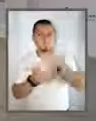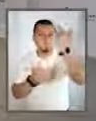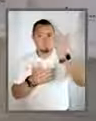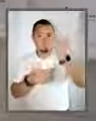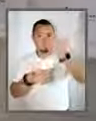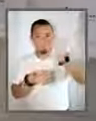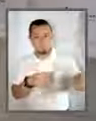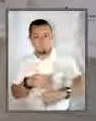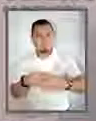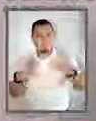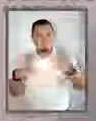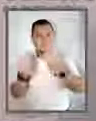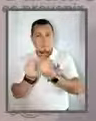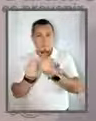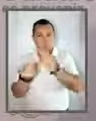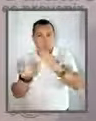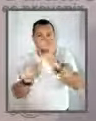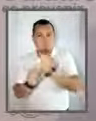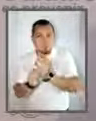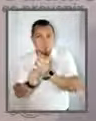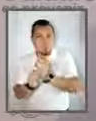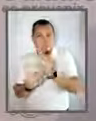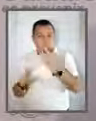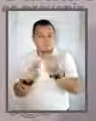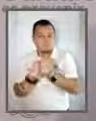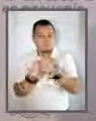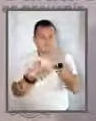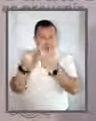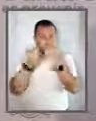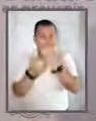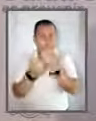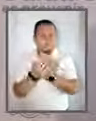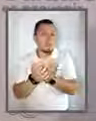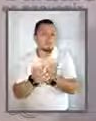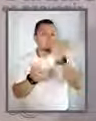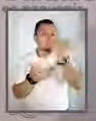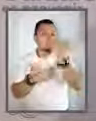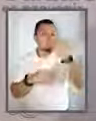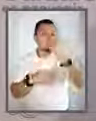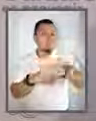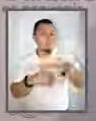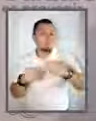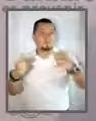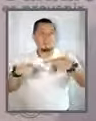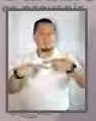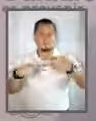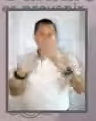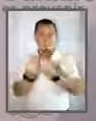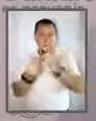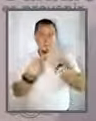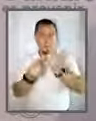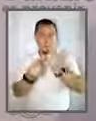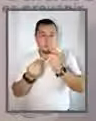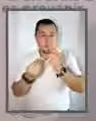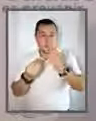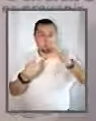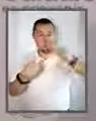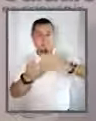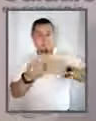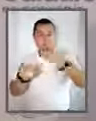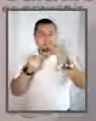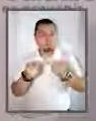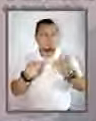una revisión exhaustiva del grado de responsabilidad y además del tramo de responsabilidad en